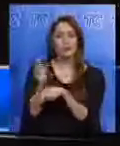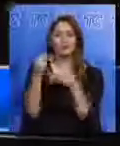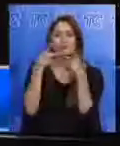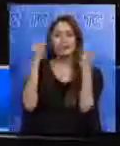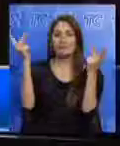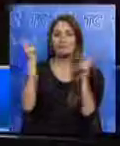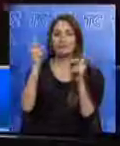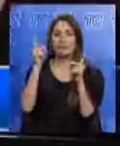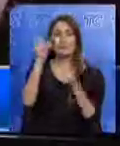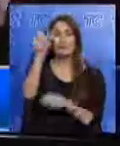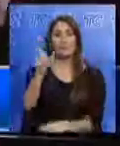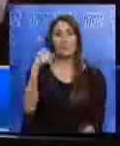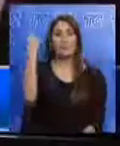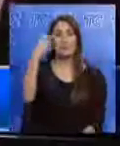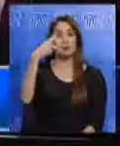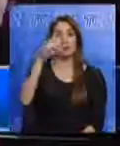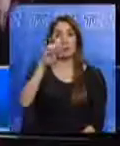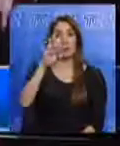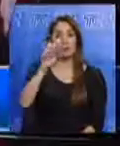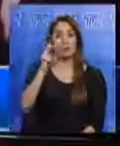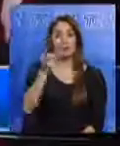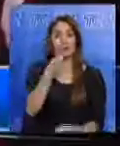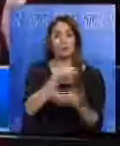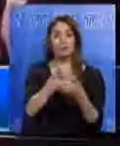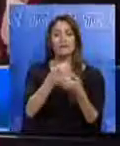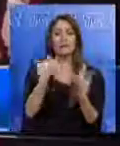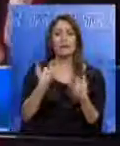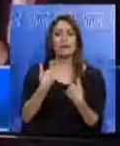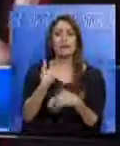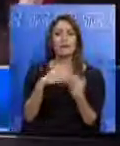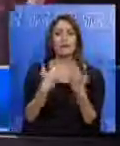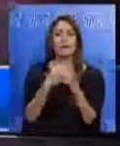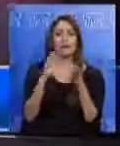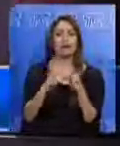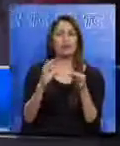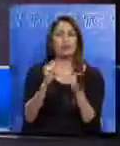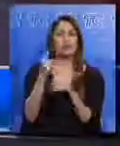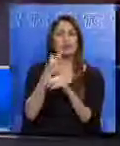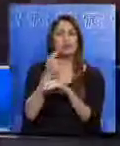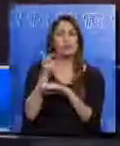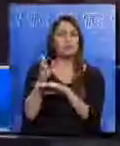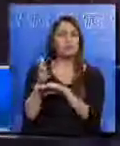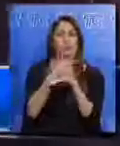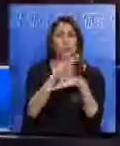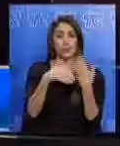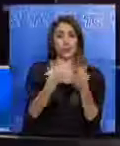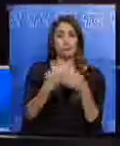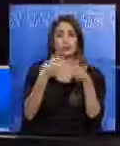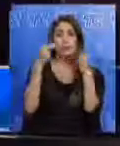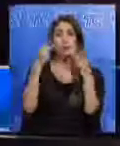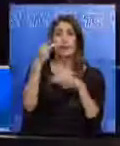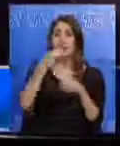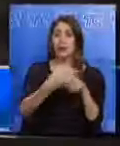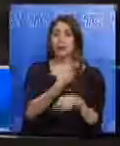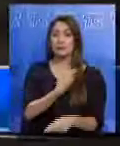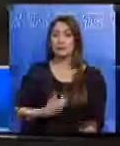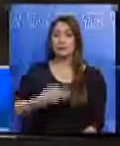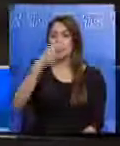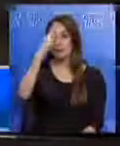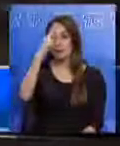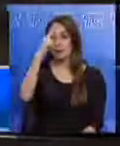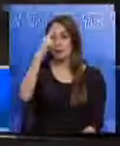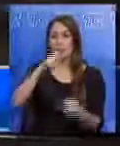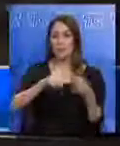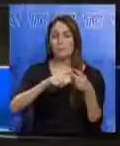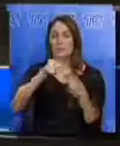periodista Peter Greenberg ha producido 8 de estos documentales en los que han participado expresidentes de México y